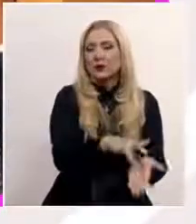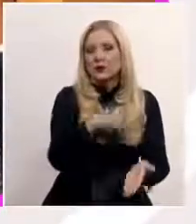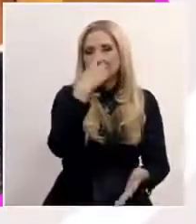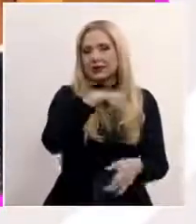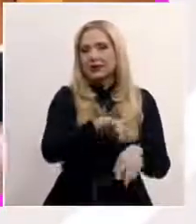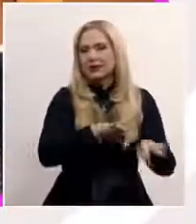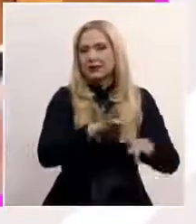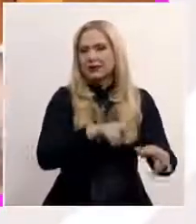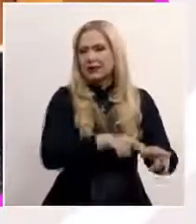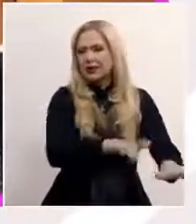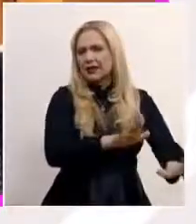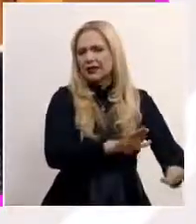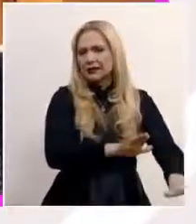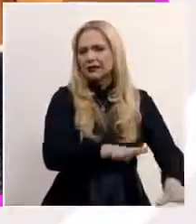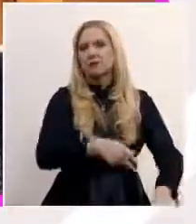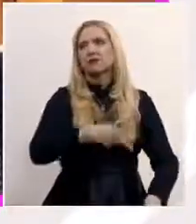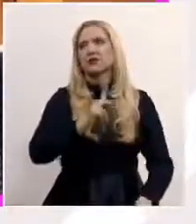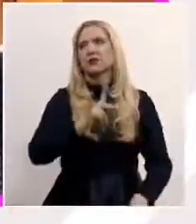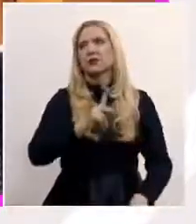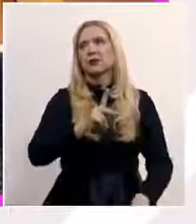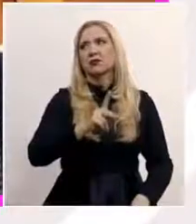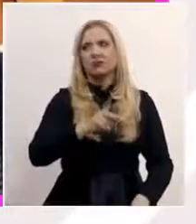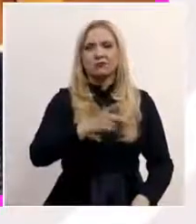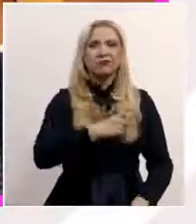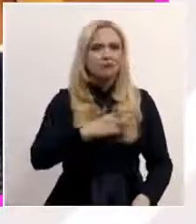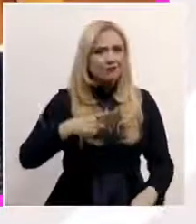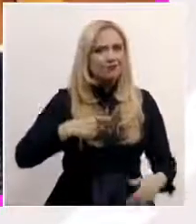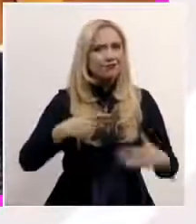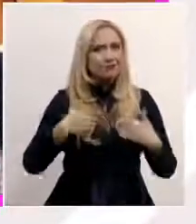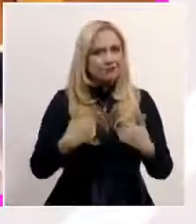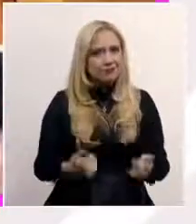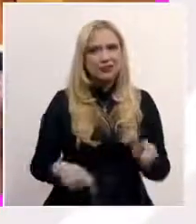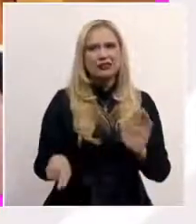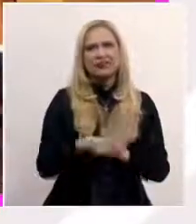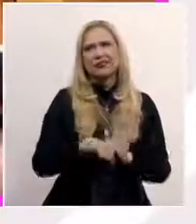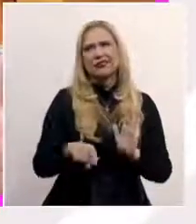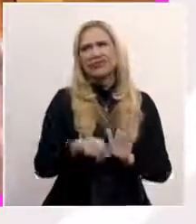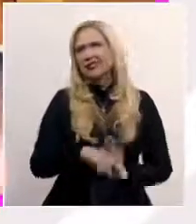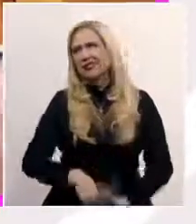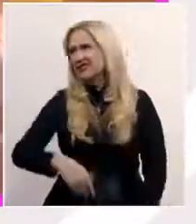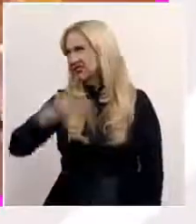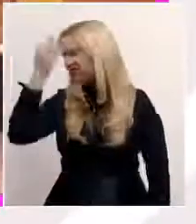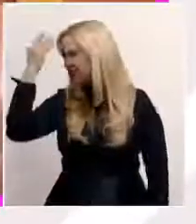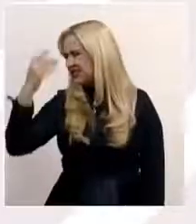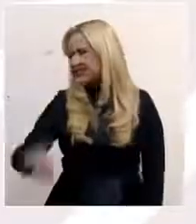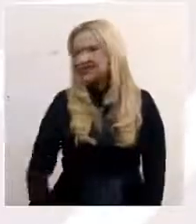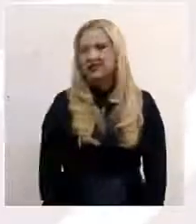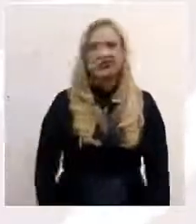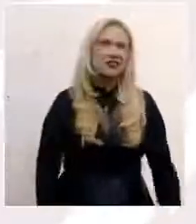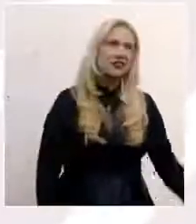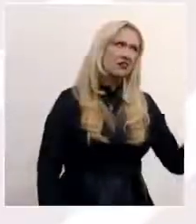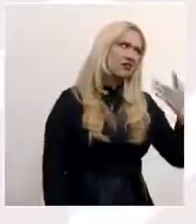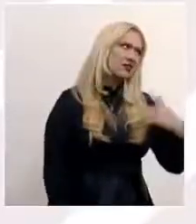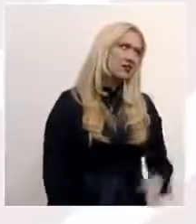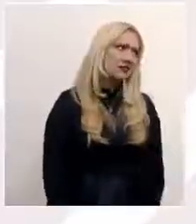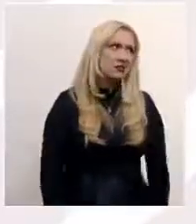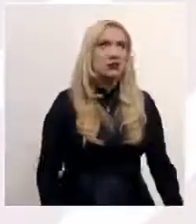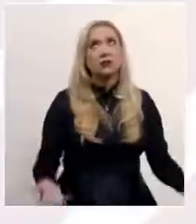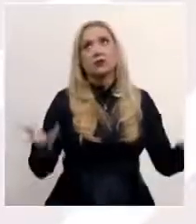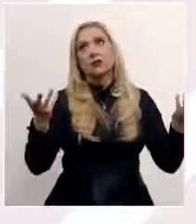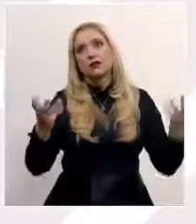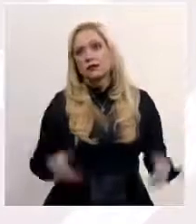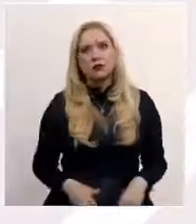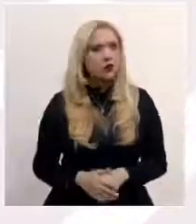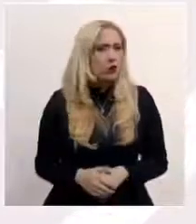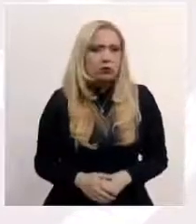no, o sea, no tienen que ser vistos como algo negativo, tienen que ser vistos como cosas que suceden en las vidas de las personas. Y vuelvo